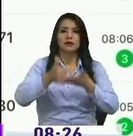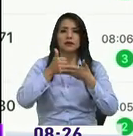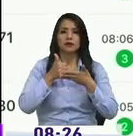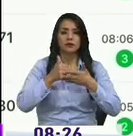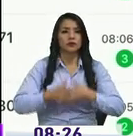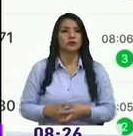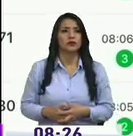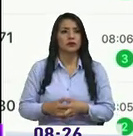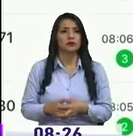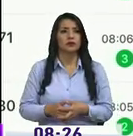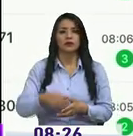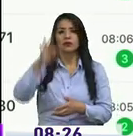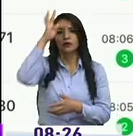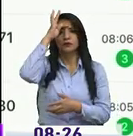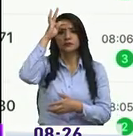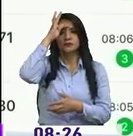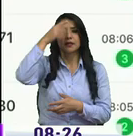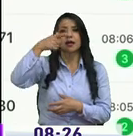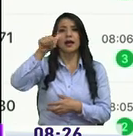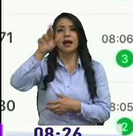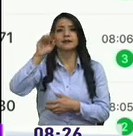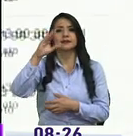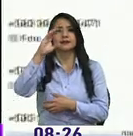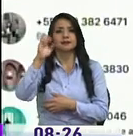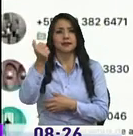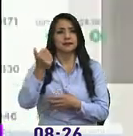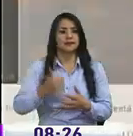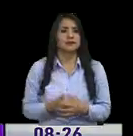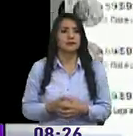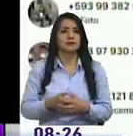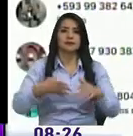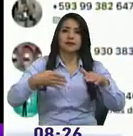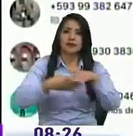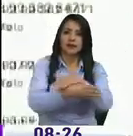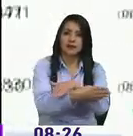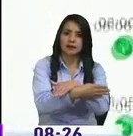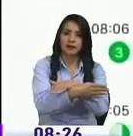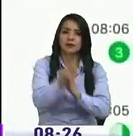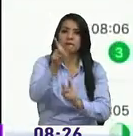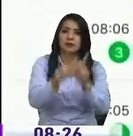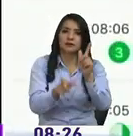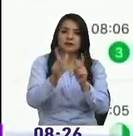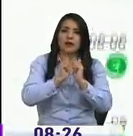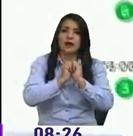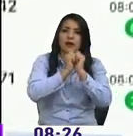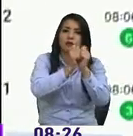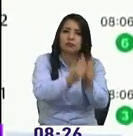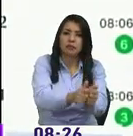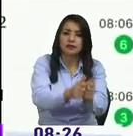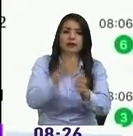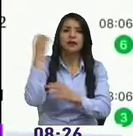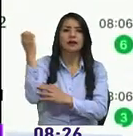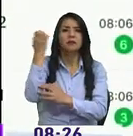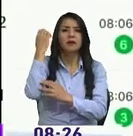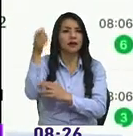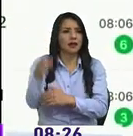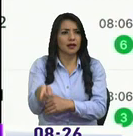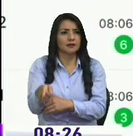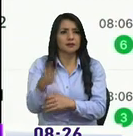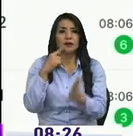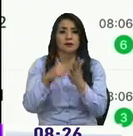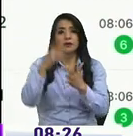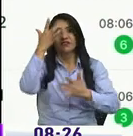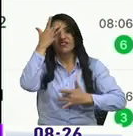ocurre en el hospital Enrique Garcés. ¿Qué es lo que pasa? Me parece que no les dejan entrar a las personas, a los familiares de las personas que están enfermas, y les